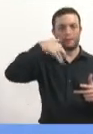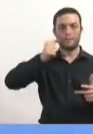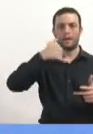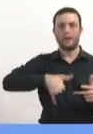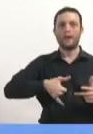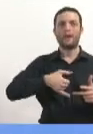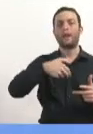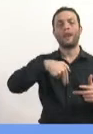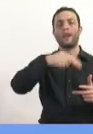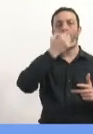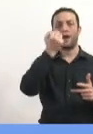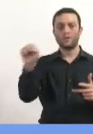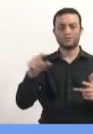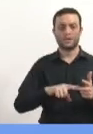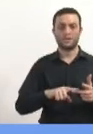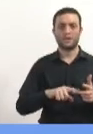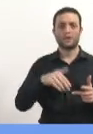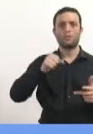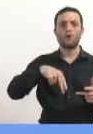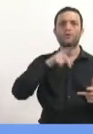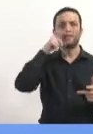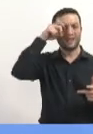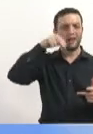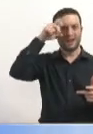montenegro su voto